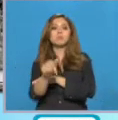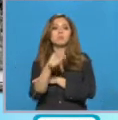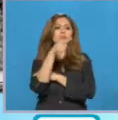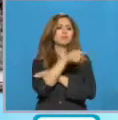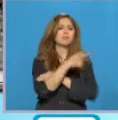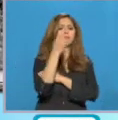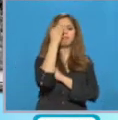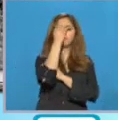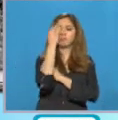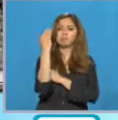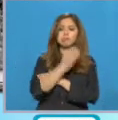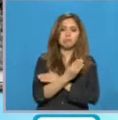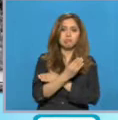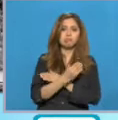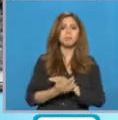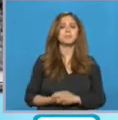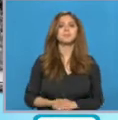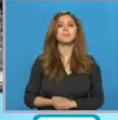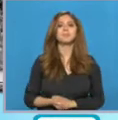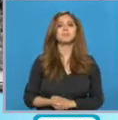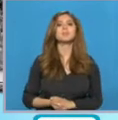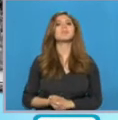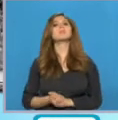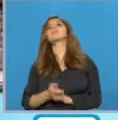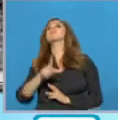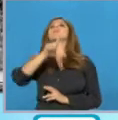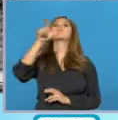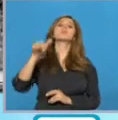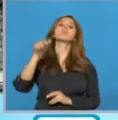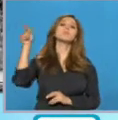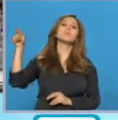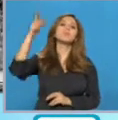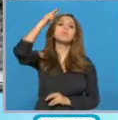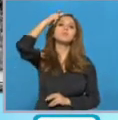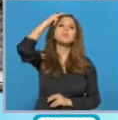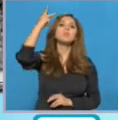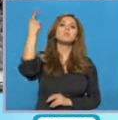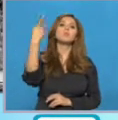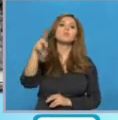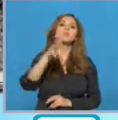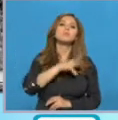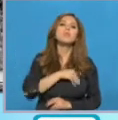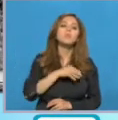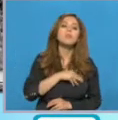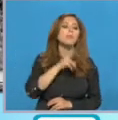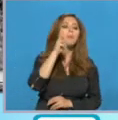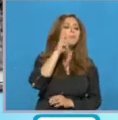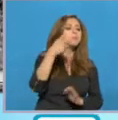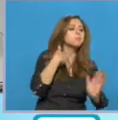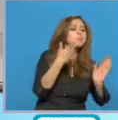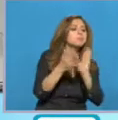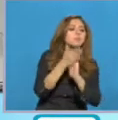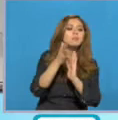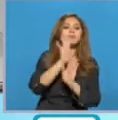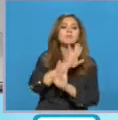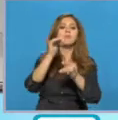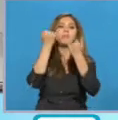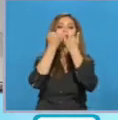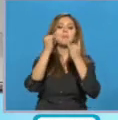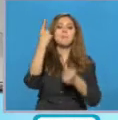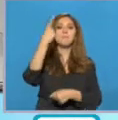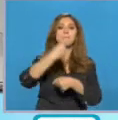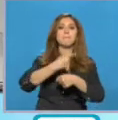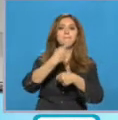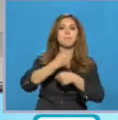¿no? La ingeniería la lleva a cabo Porfirito Díaz, el hijo de Porfirio Díaz, que era ingeniero civil. Y vaya, se inaugura el 1 de septiembre